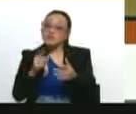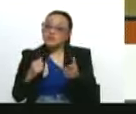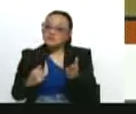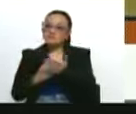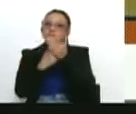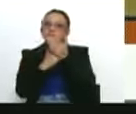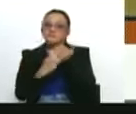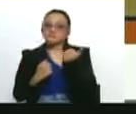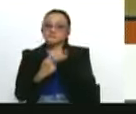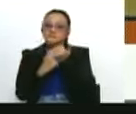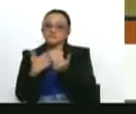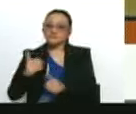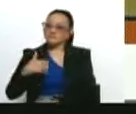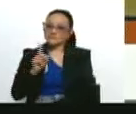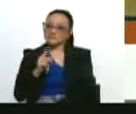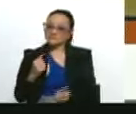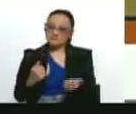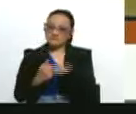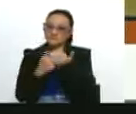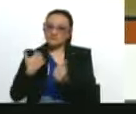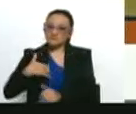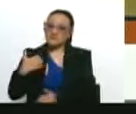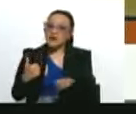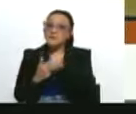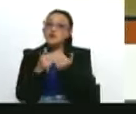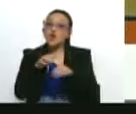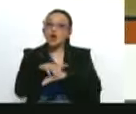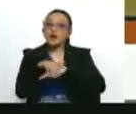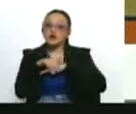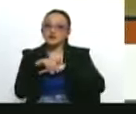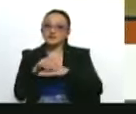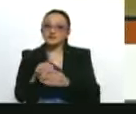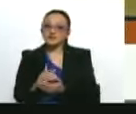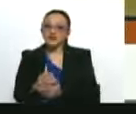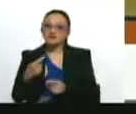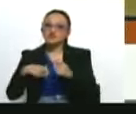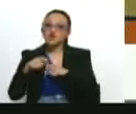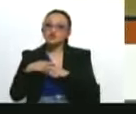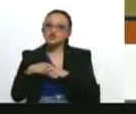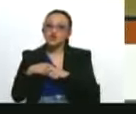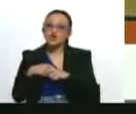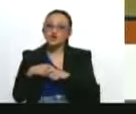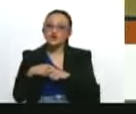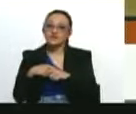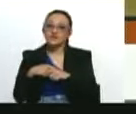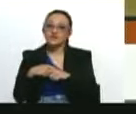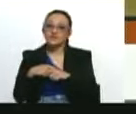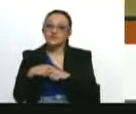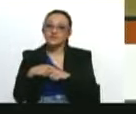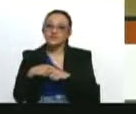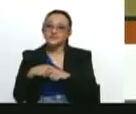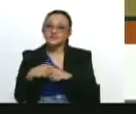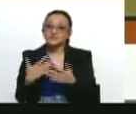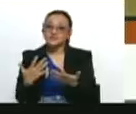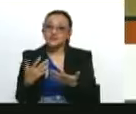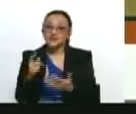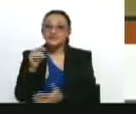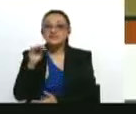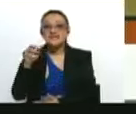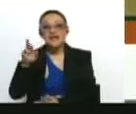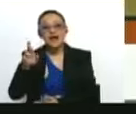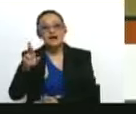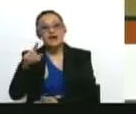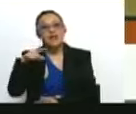a Argentina? No, no apoyó a Argentina. ¿Apoyó a quién? A su socio, el Reino Unido. Entonces, el TIAR, la única vez